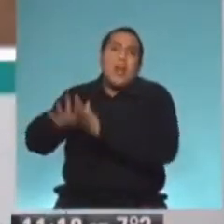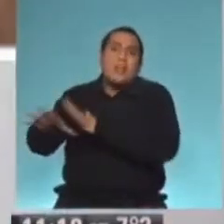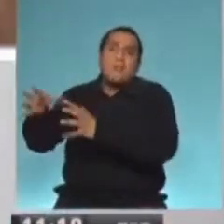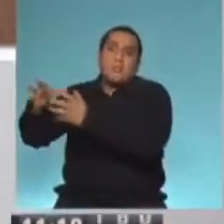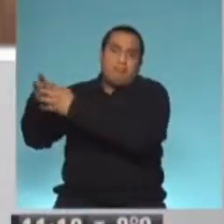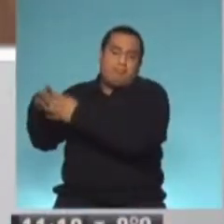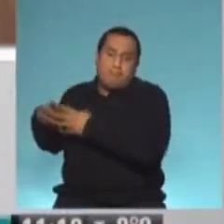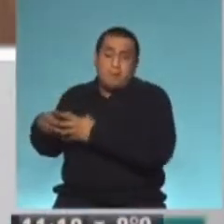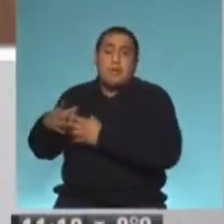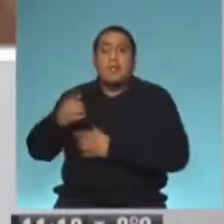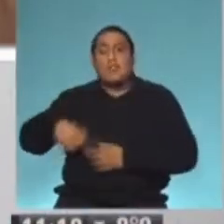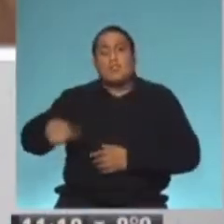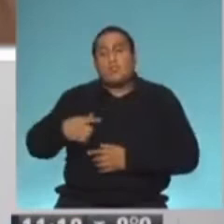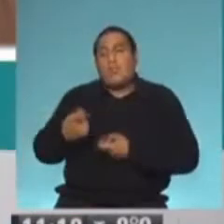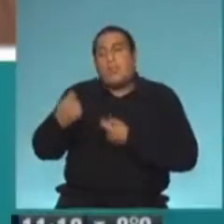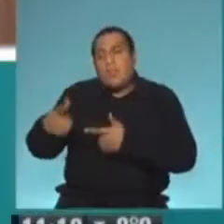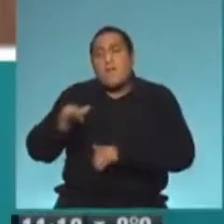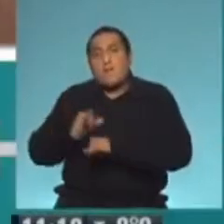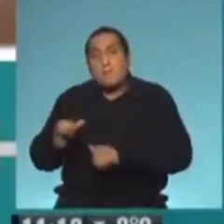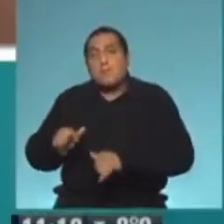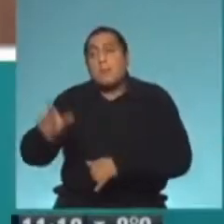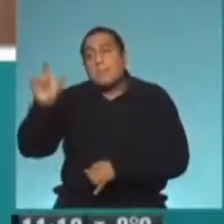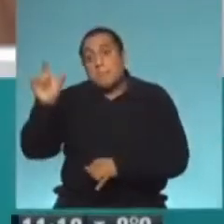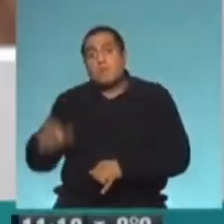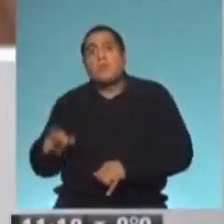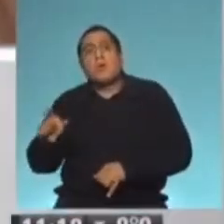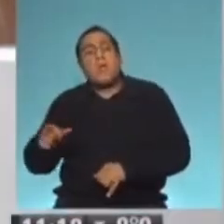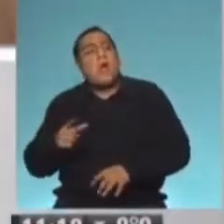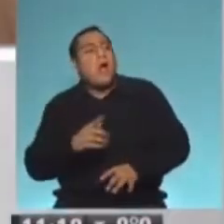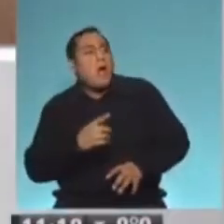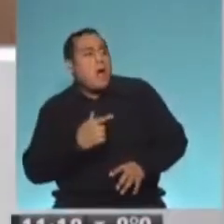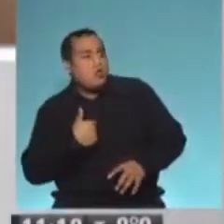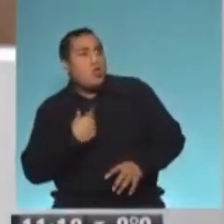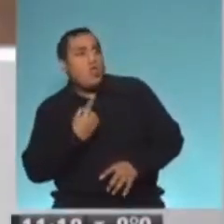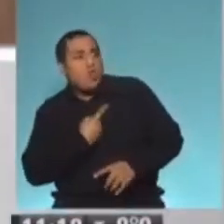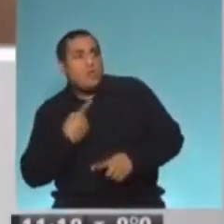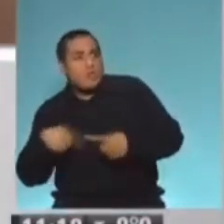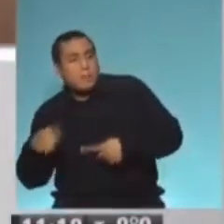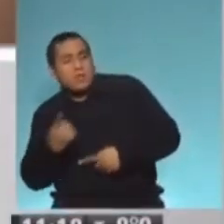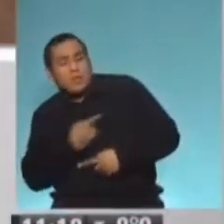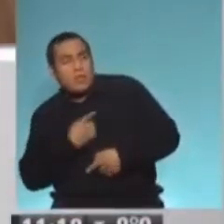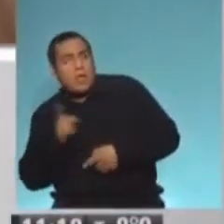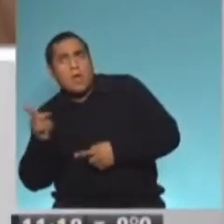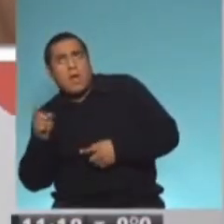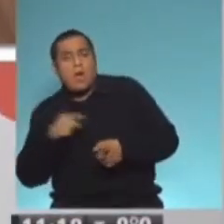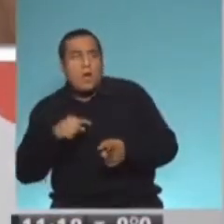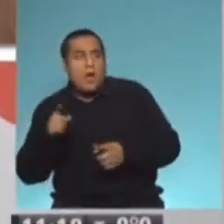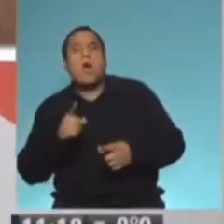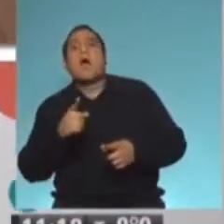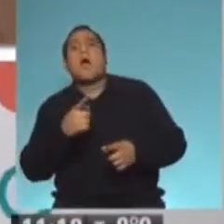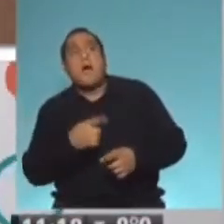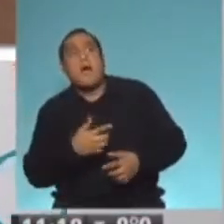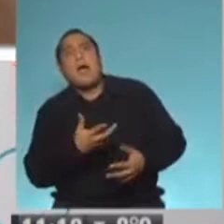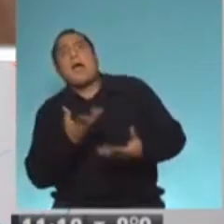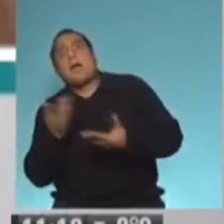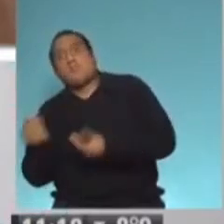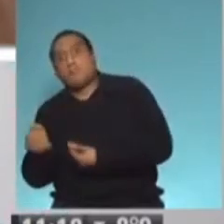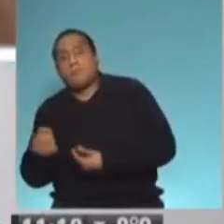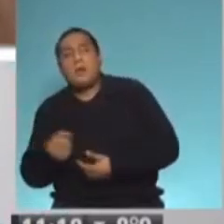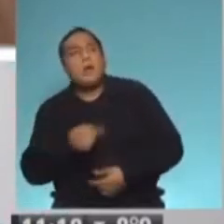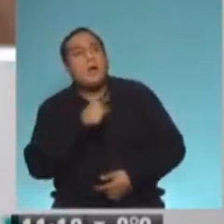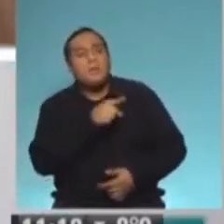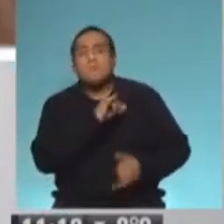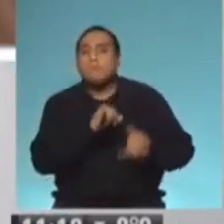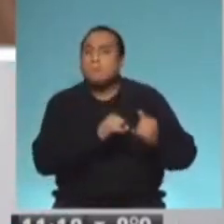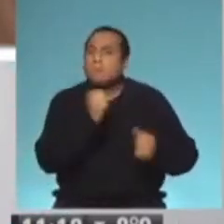hacemos es facilitar esa información para que el paciente sepa dónde puede iniciar un trámite acá, pero terminarlo en otro lugar. Fundamental esto que mencionas,